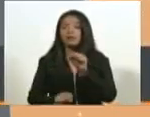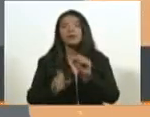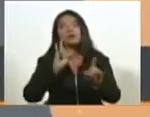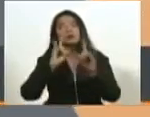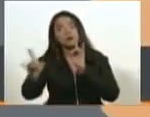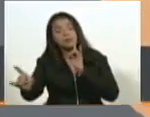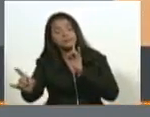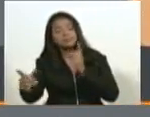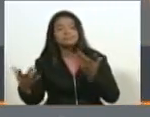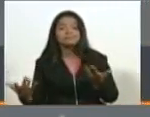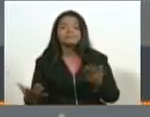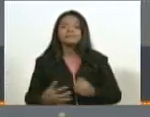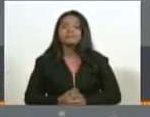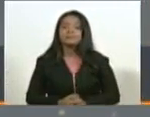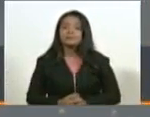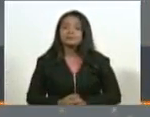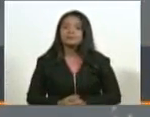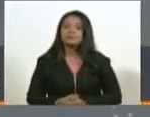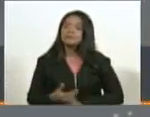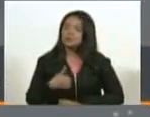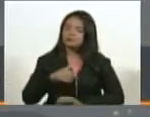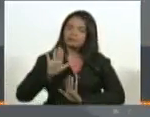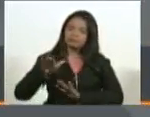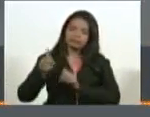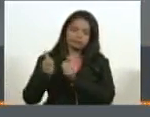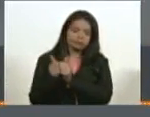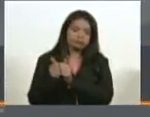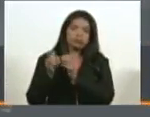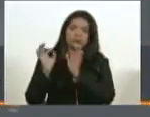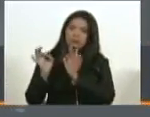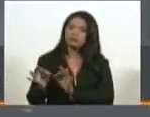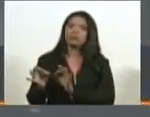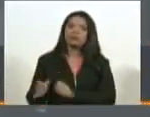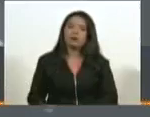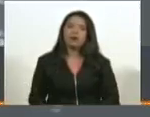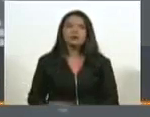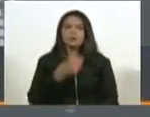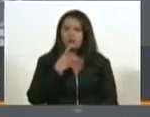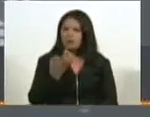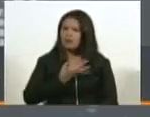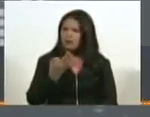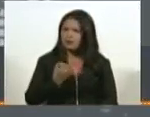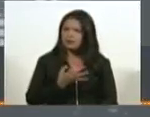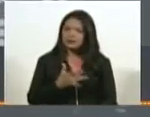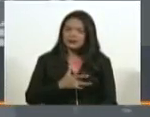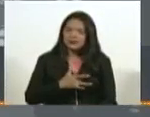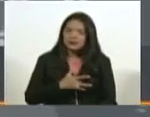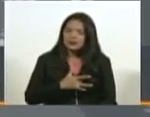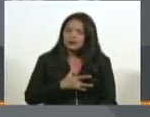decirle, estoy con usted. Se lo decía con cierto dolor.